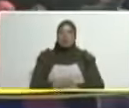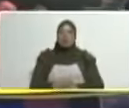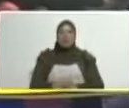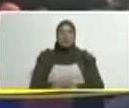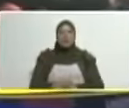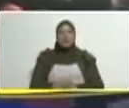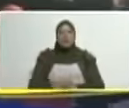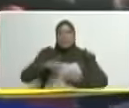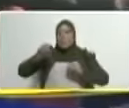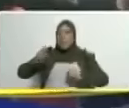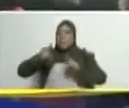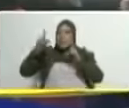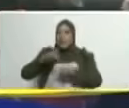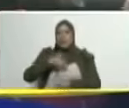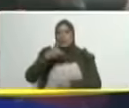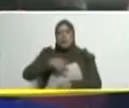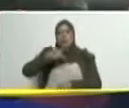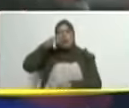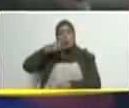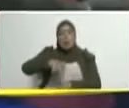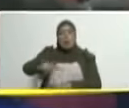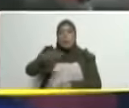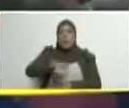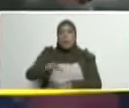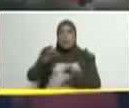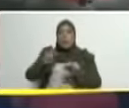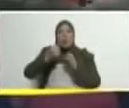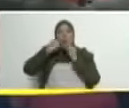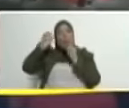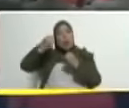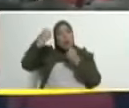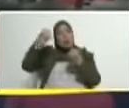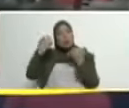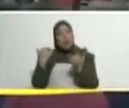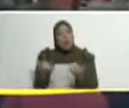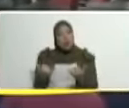¿qué admiración sienten los pueblos del mundo por la lucha que hemos dado?